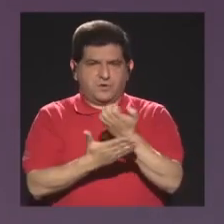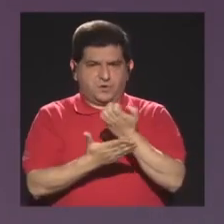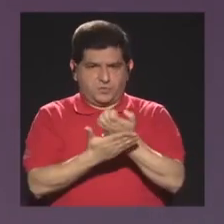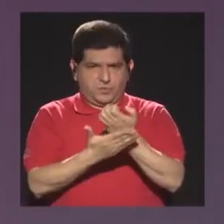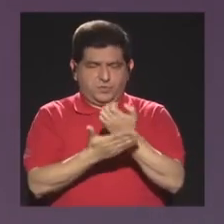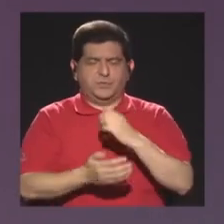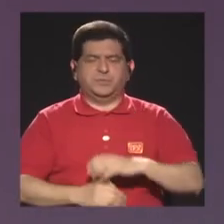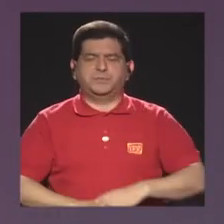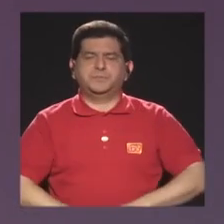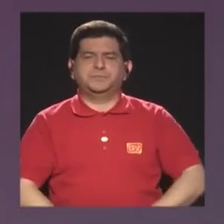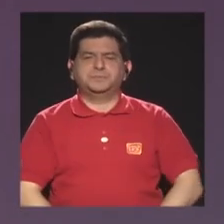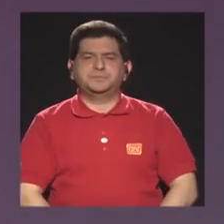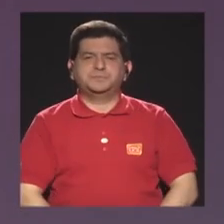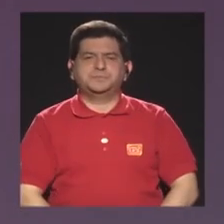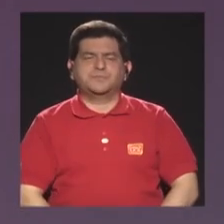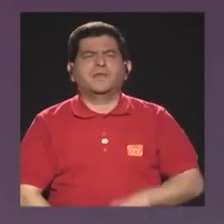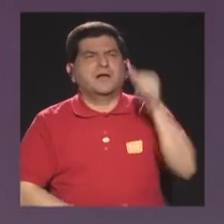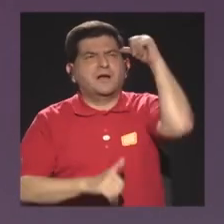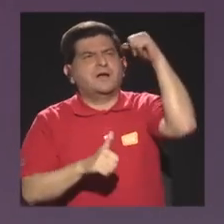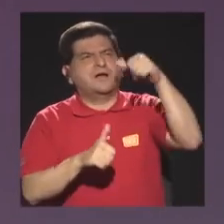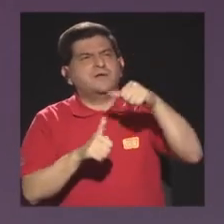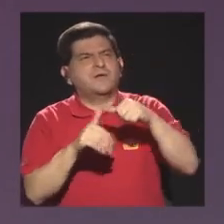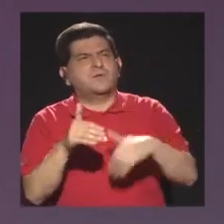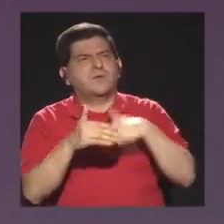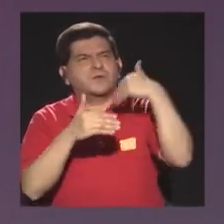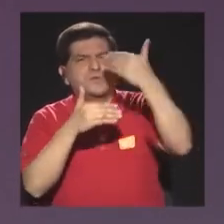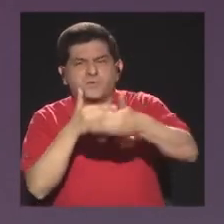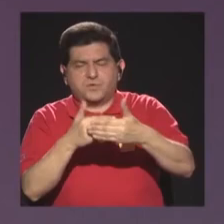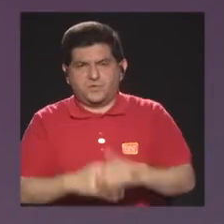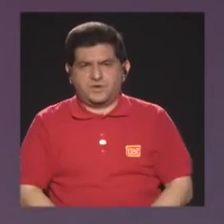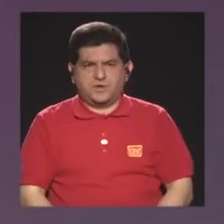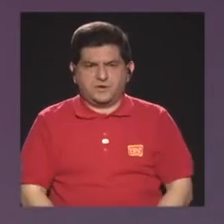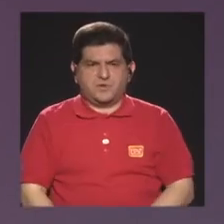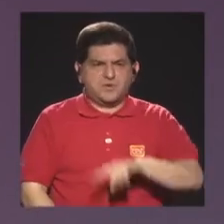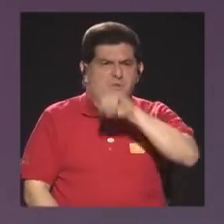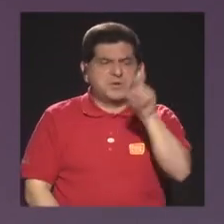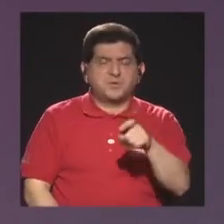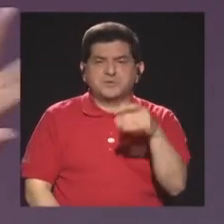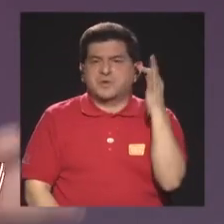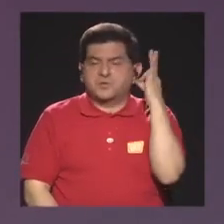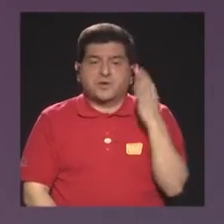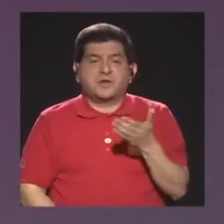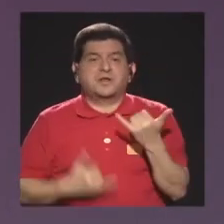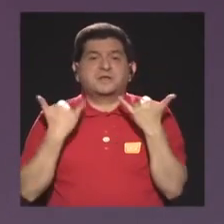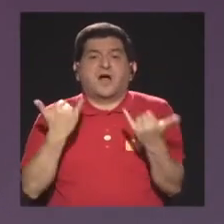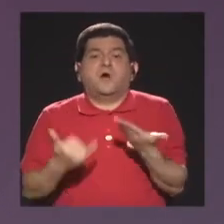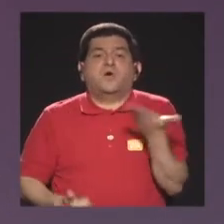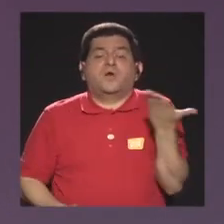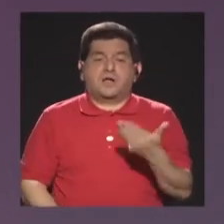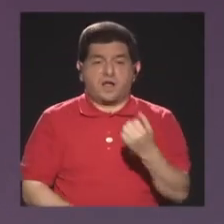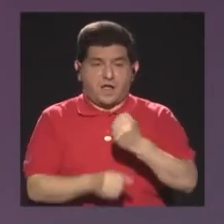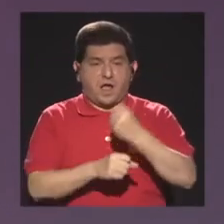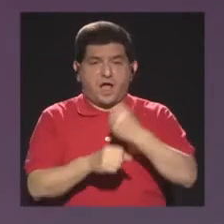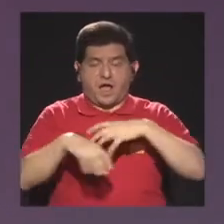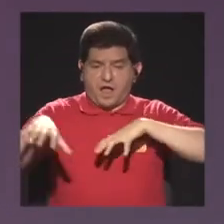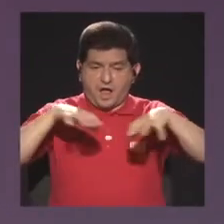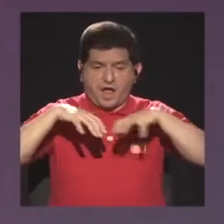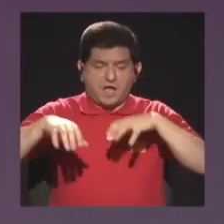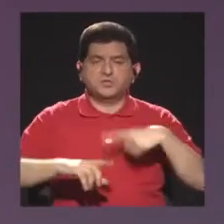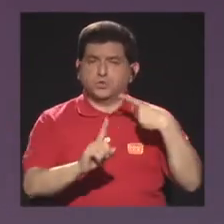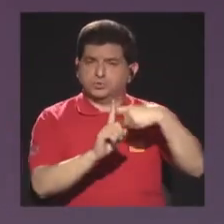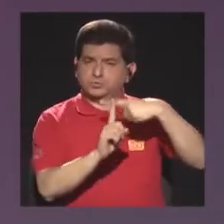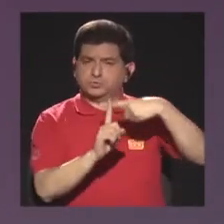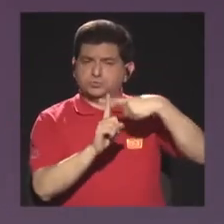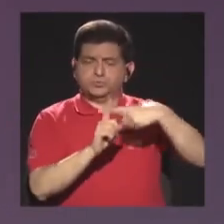económicas. Y recuerdo que después de eso, bueno, ¿y ahora qué sigue? Preguntan las compañeras, tenemos que trabajar en acciones